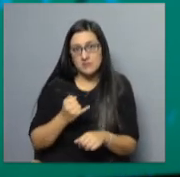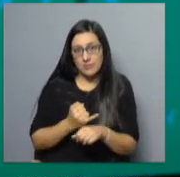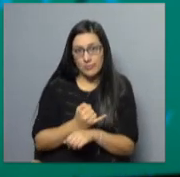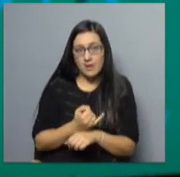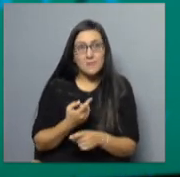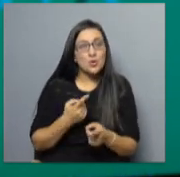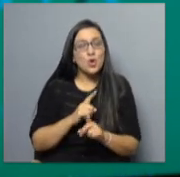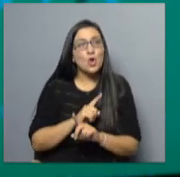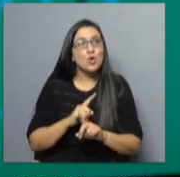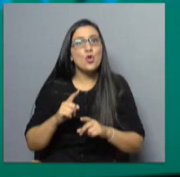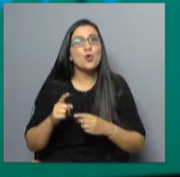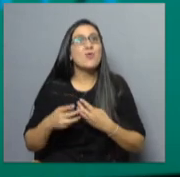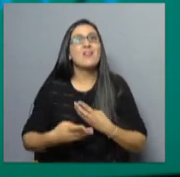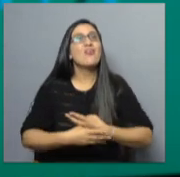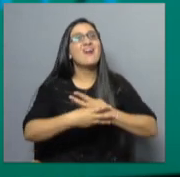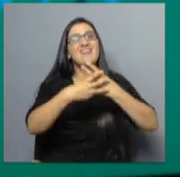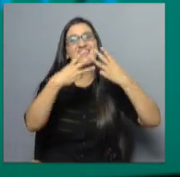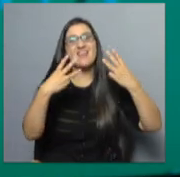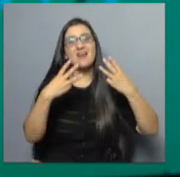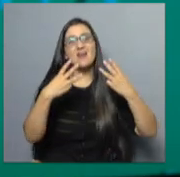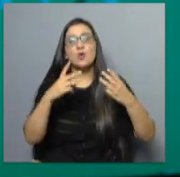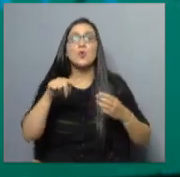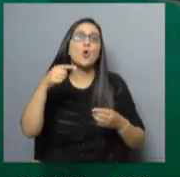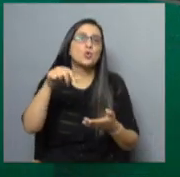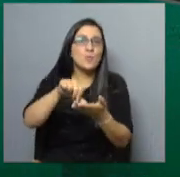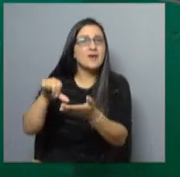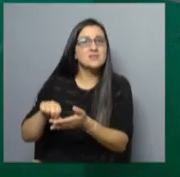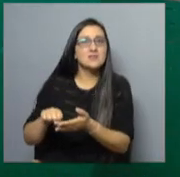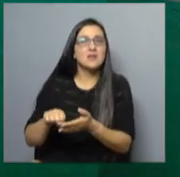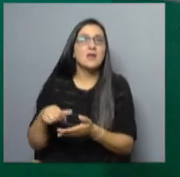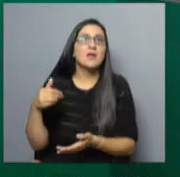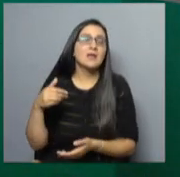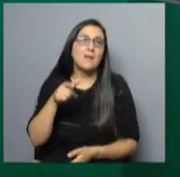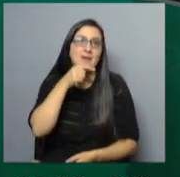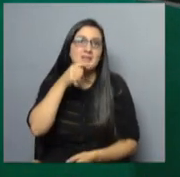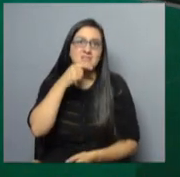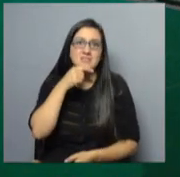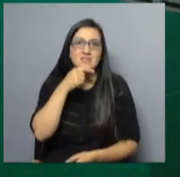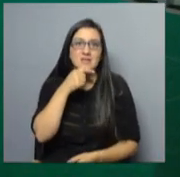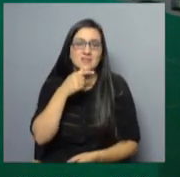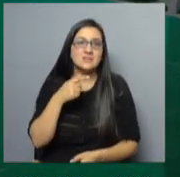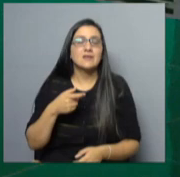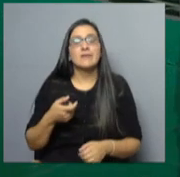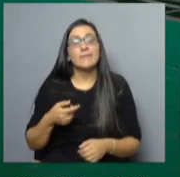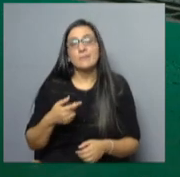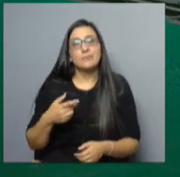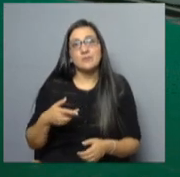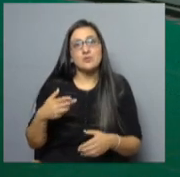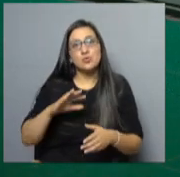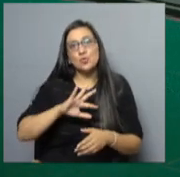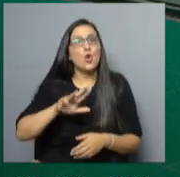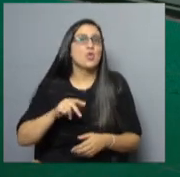no la lógica de gatillo fácil como podemos ver en otras sociedades donde la policía participa de redes de ilegalidad en donde la muerte forma parte